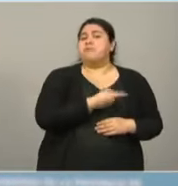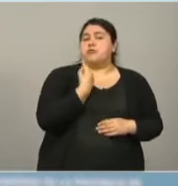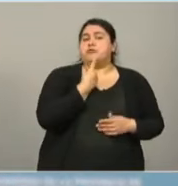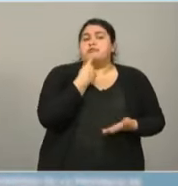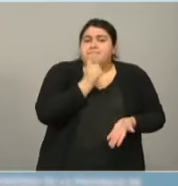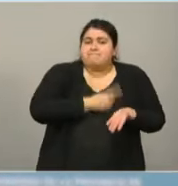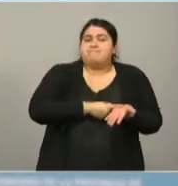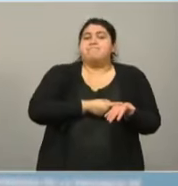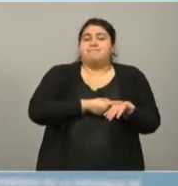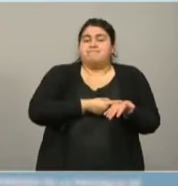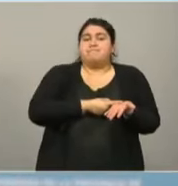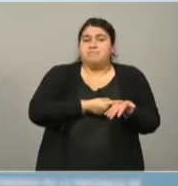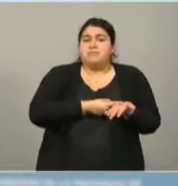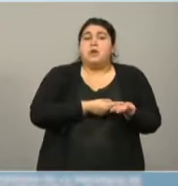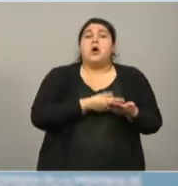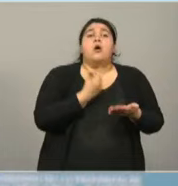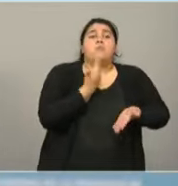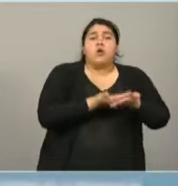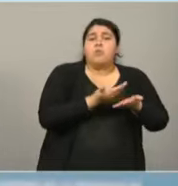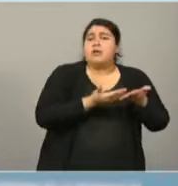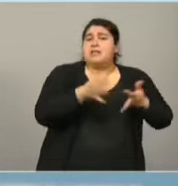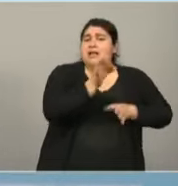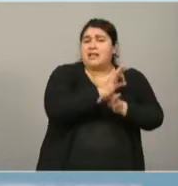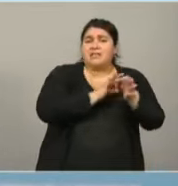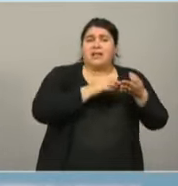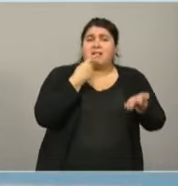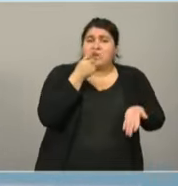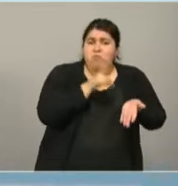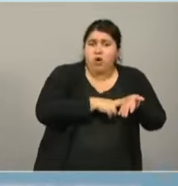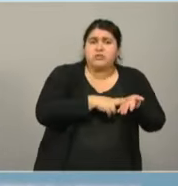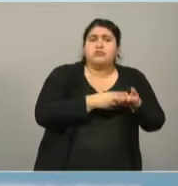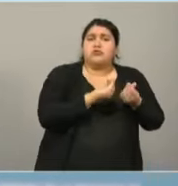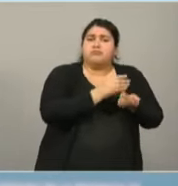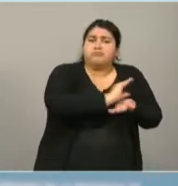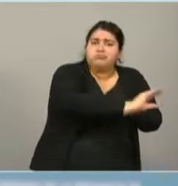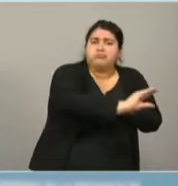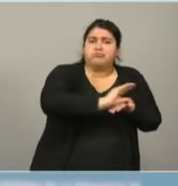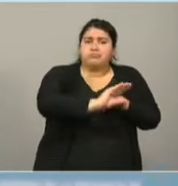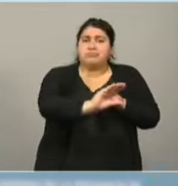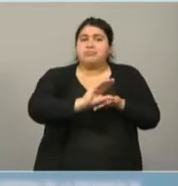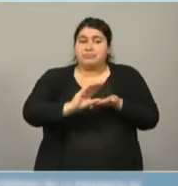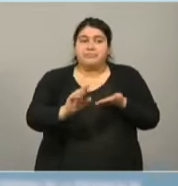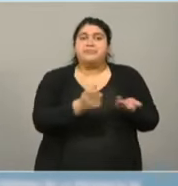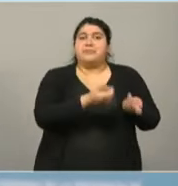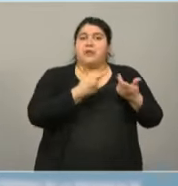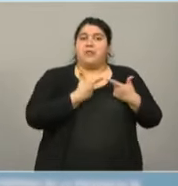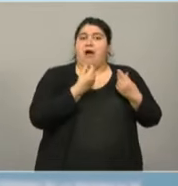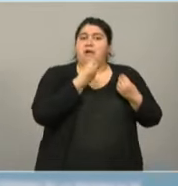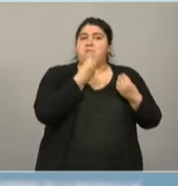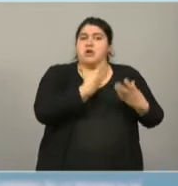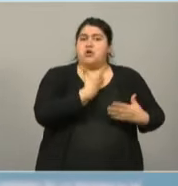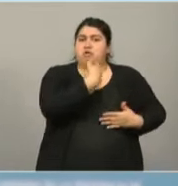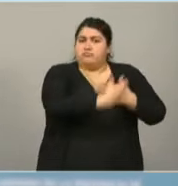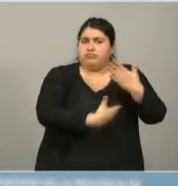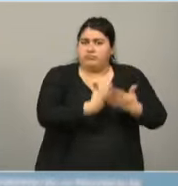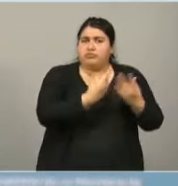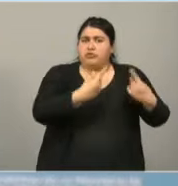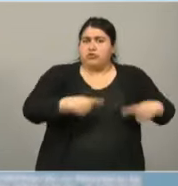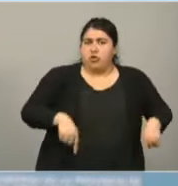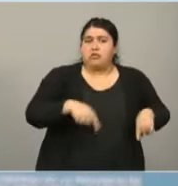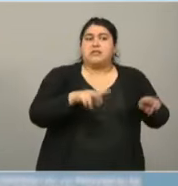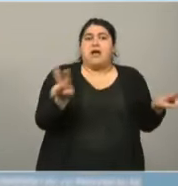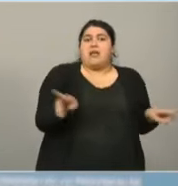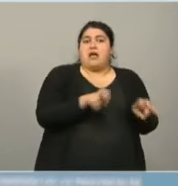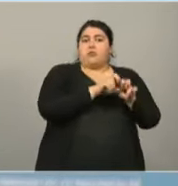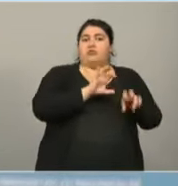medidas de política tributaria de administración tributaria que permitieron tener un mejor desempeño de la recaudación